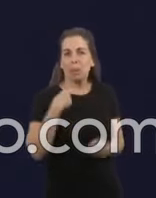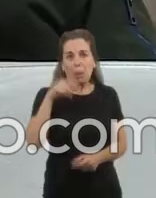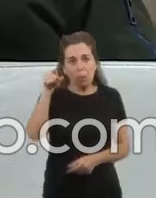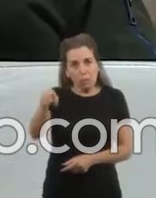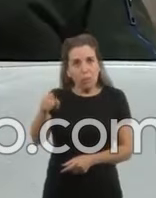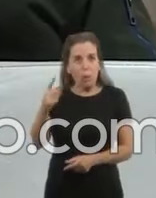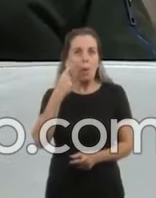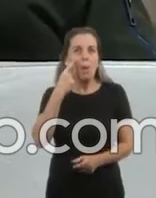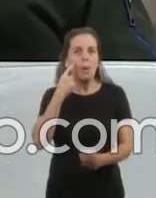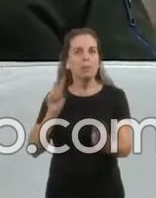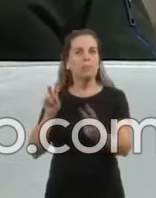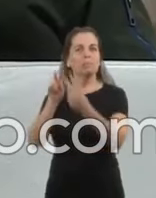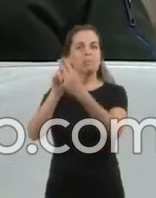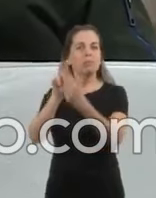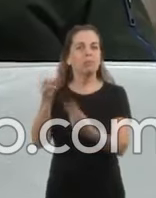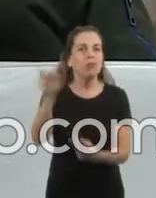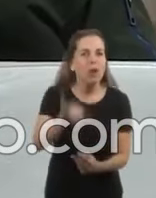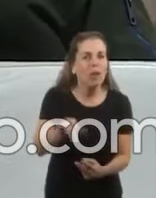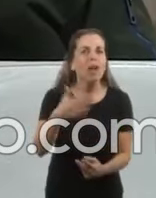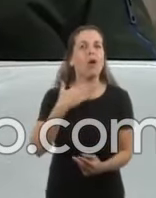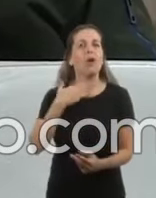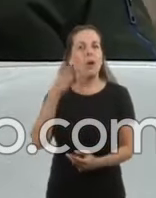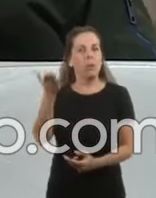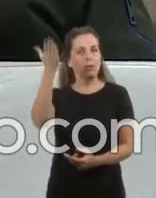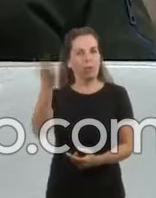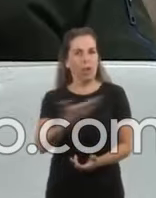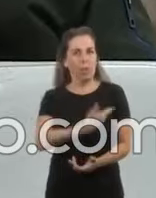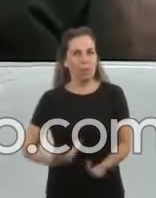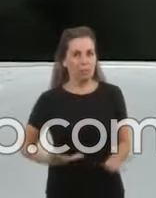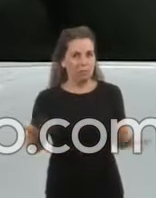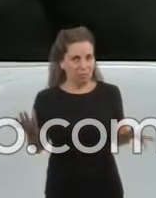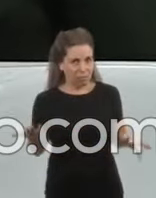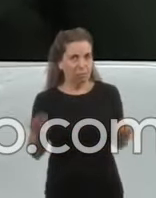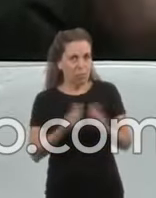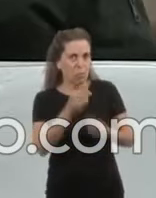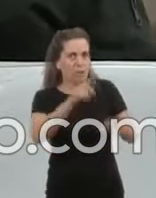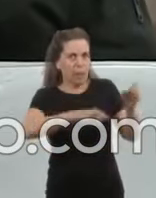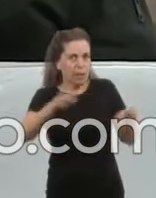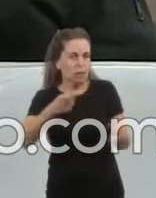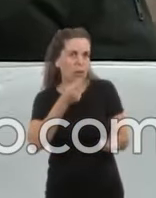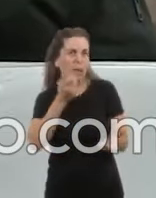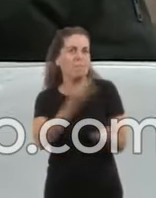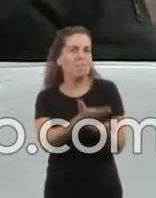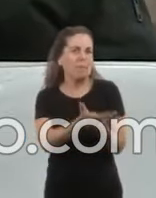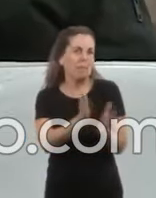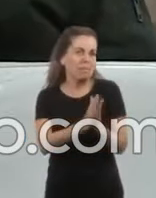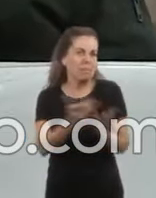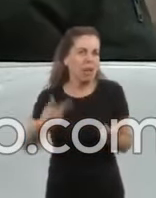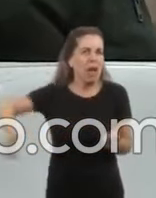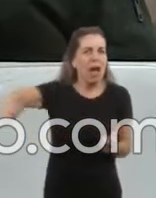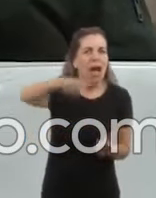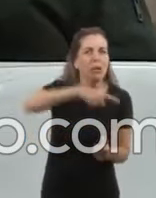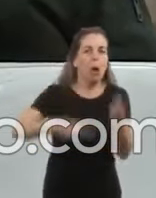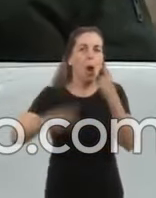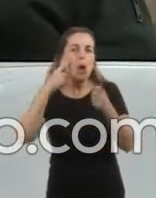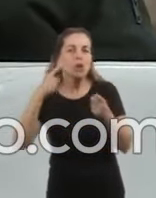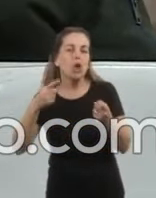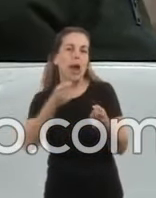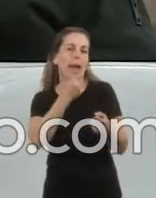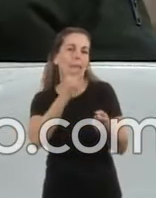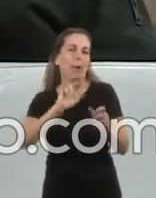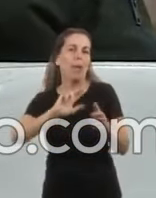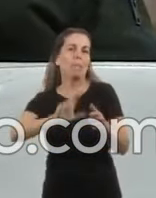posibilidad de preguntarle porque vos ves la gente que sí le pide por favor a a la gente que está de seguridad si puede pasar en un molinete en el tren en el